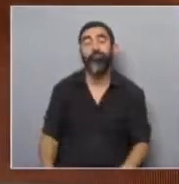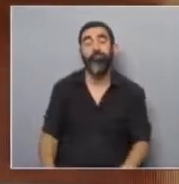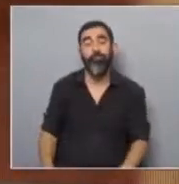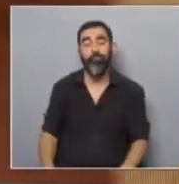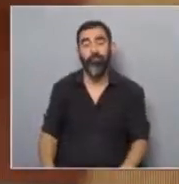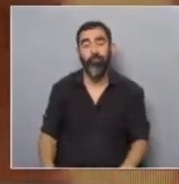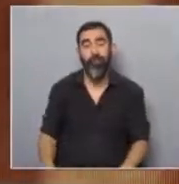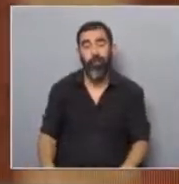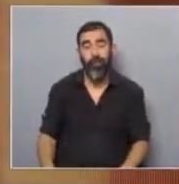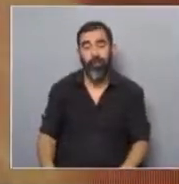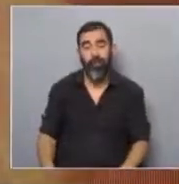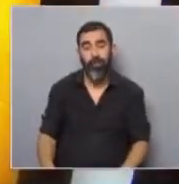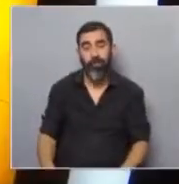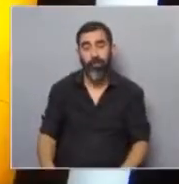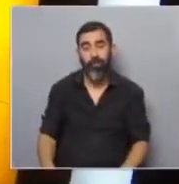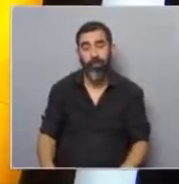el